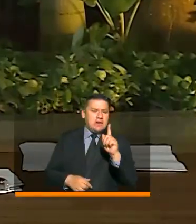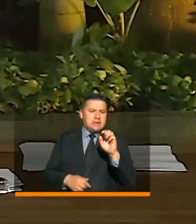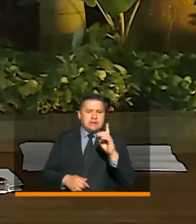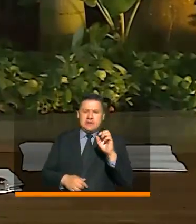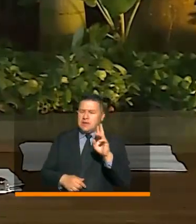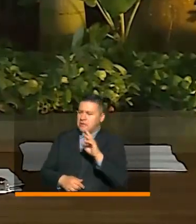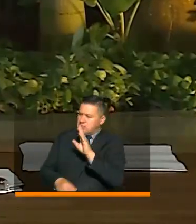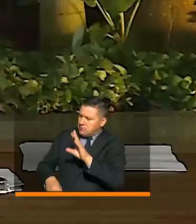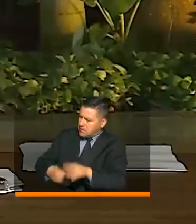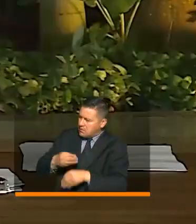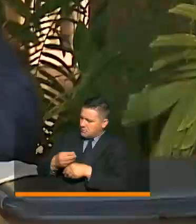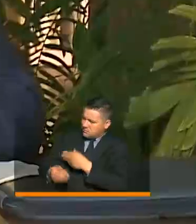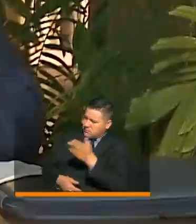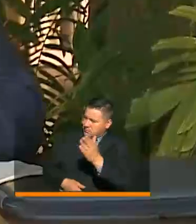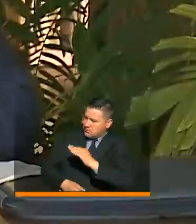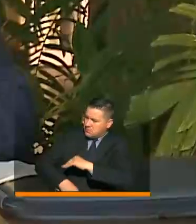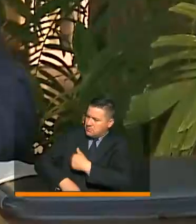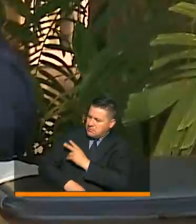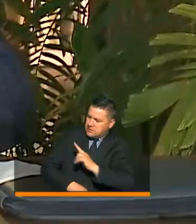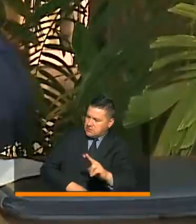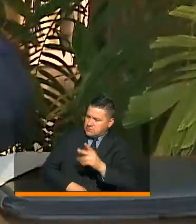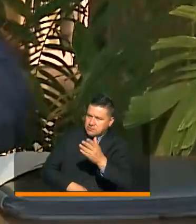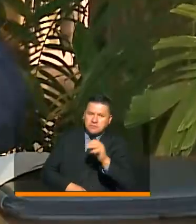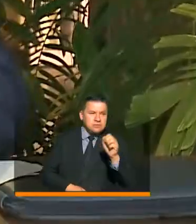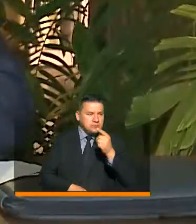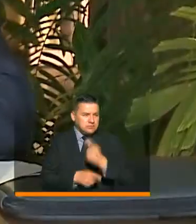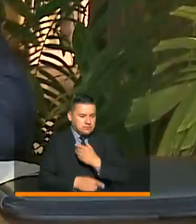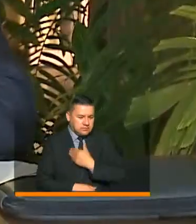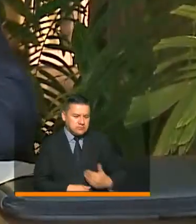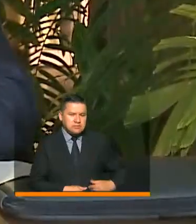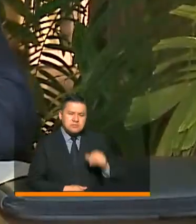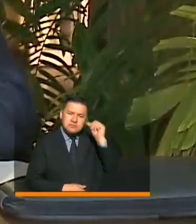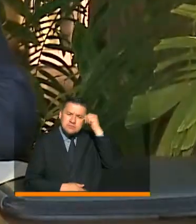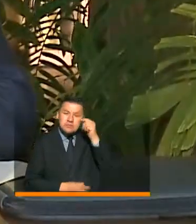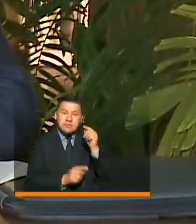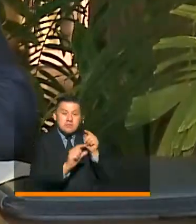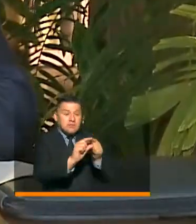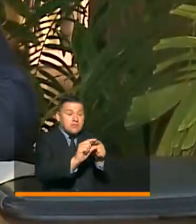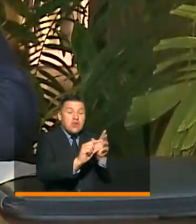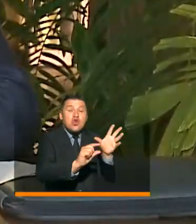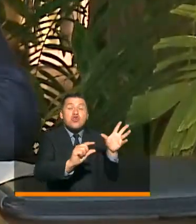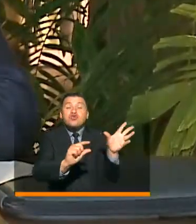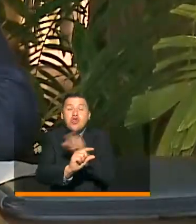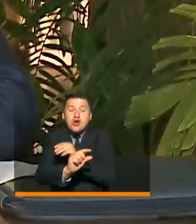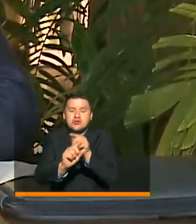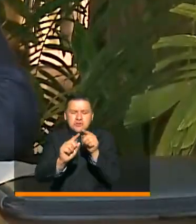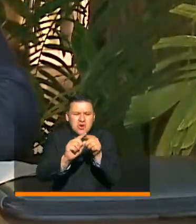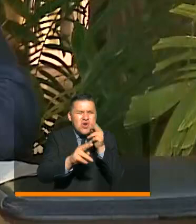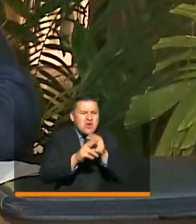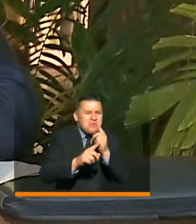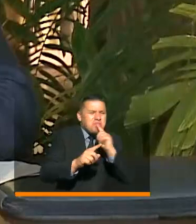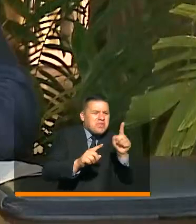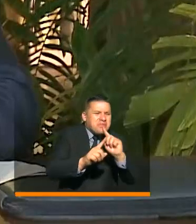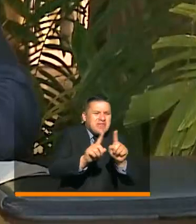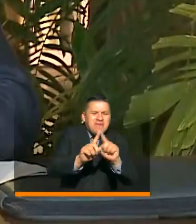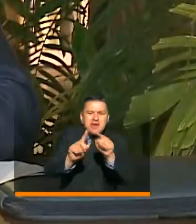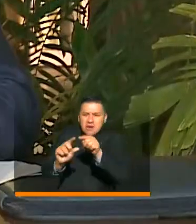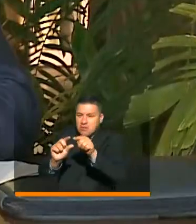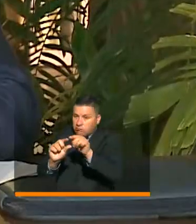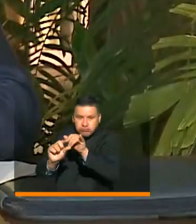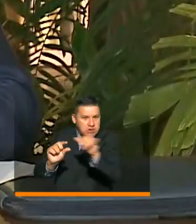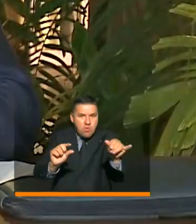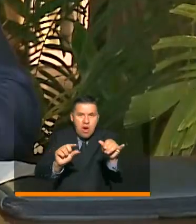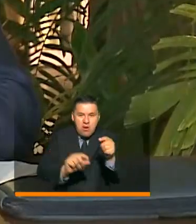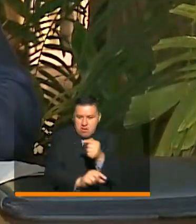quisiera agregar algo, viceministro? Sí, señor presidente. Recordar las vacunas, que todas las vacunas que se han adquirido en el país tienen